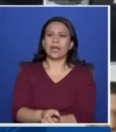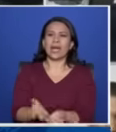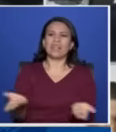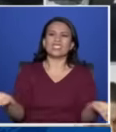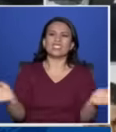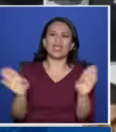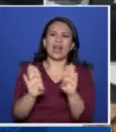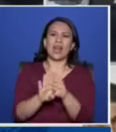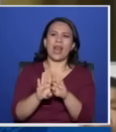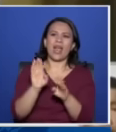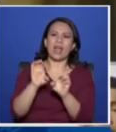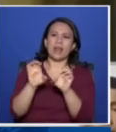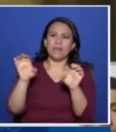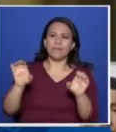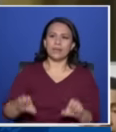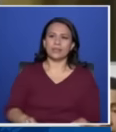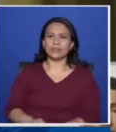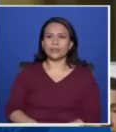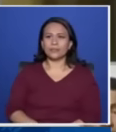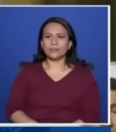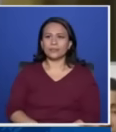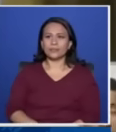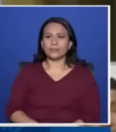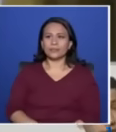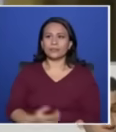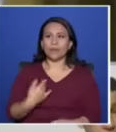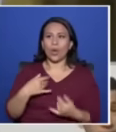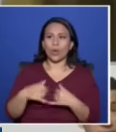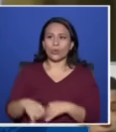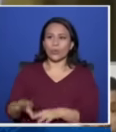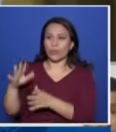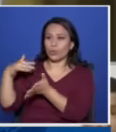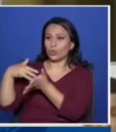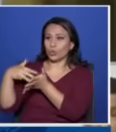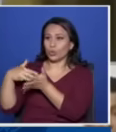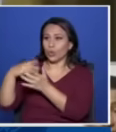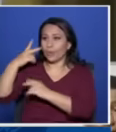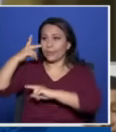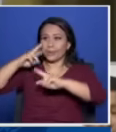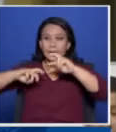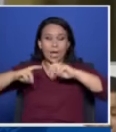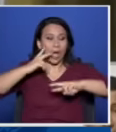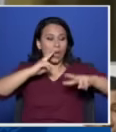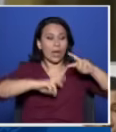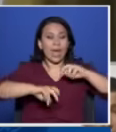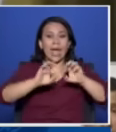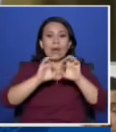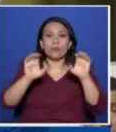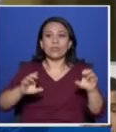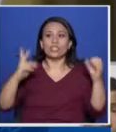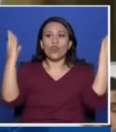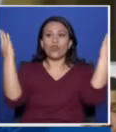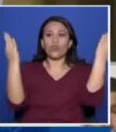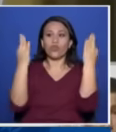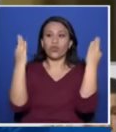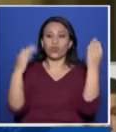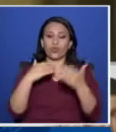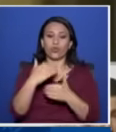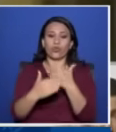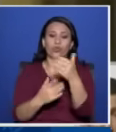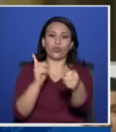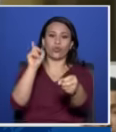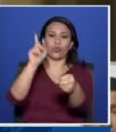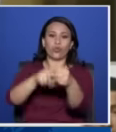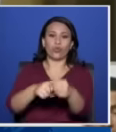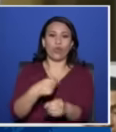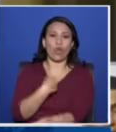empresas públicas. Seguimos con el estudio y el análisis de diferentes empresas públicas y fundaciones que van a entrar en liquidación.